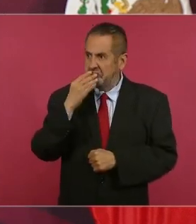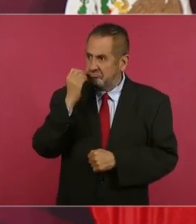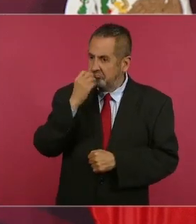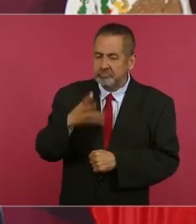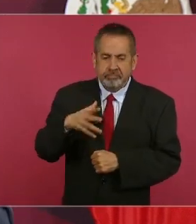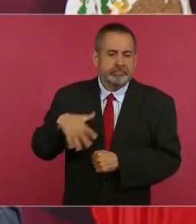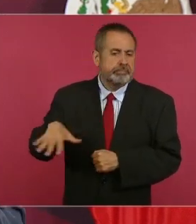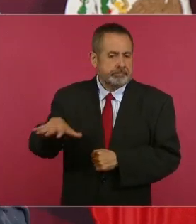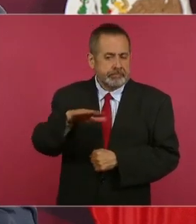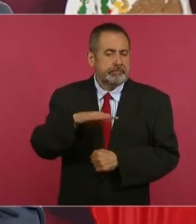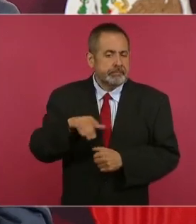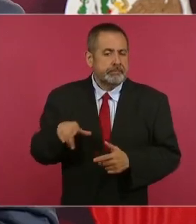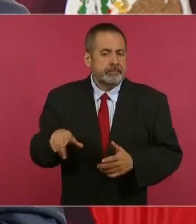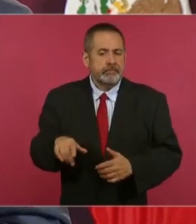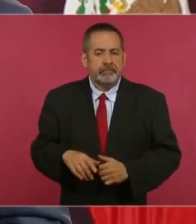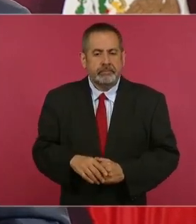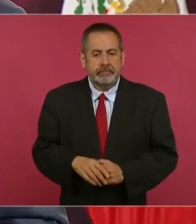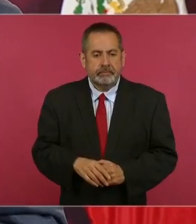en